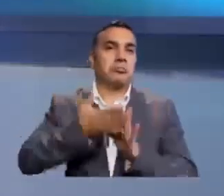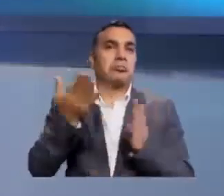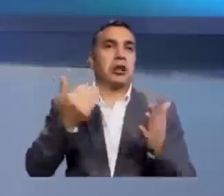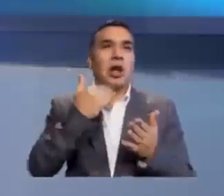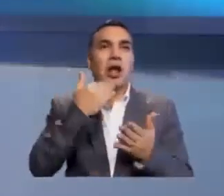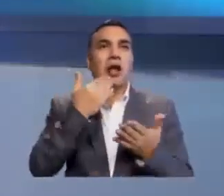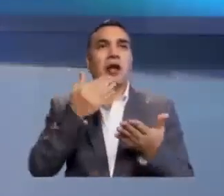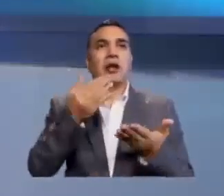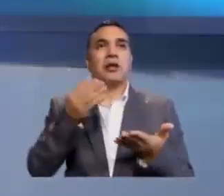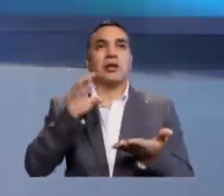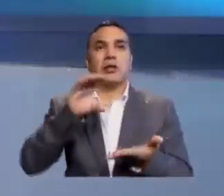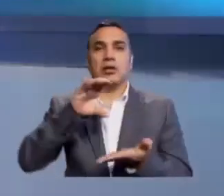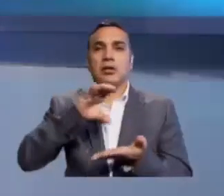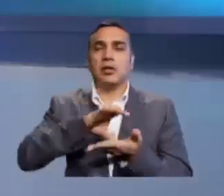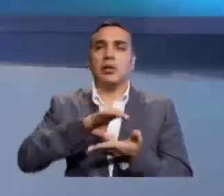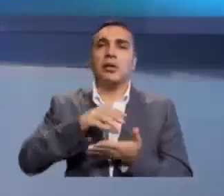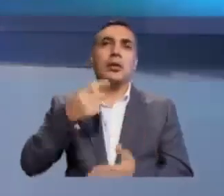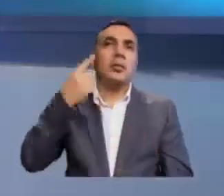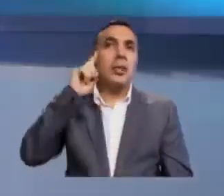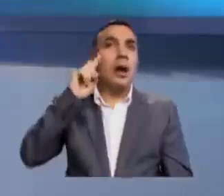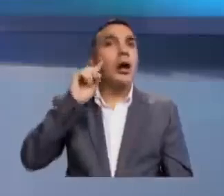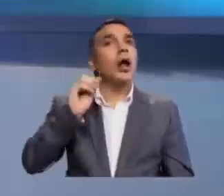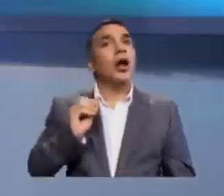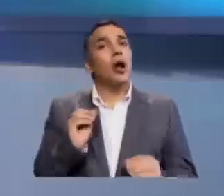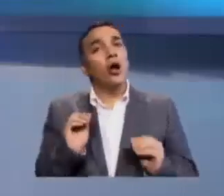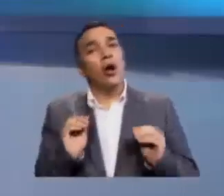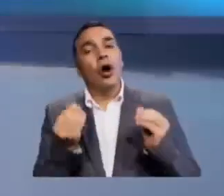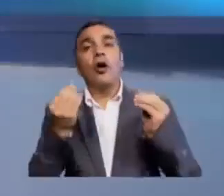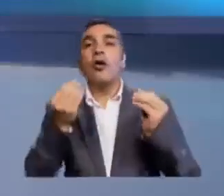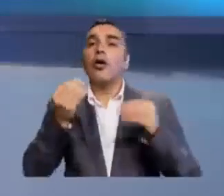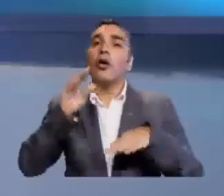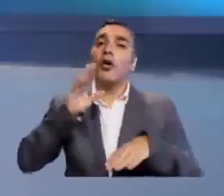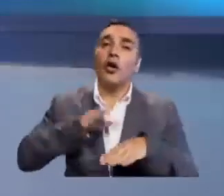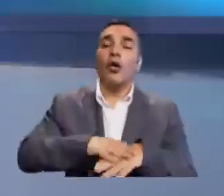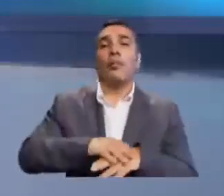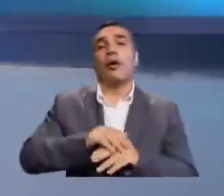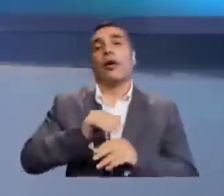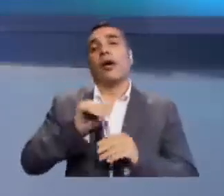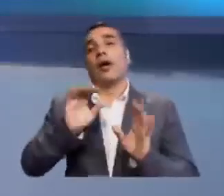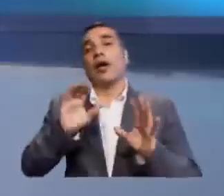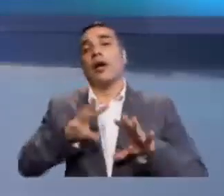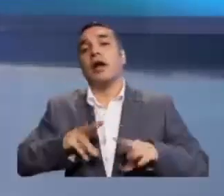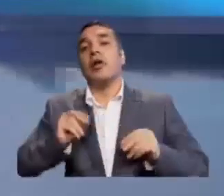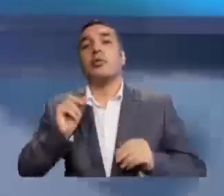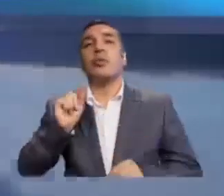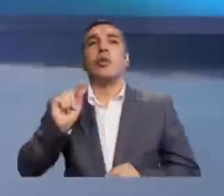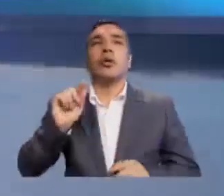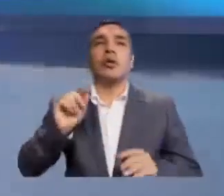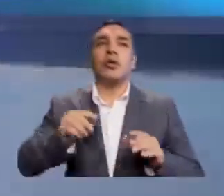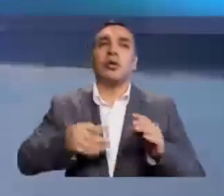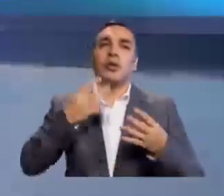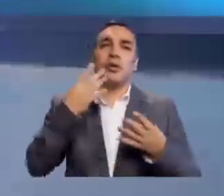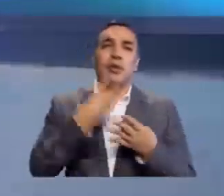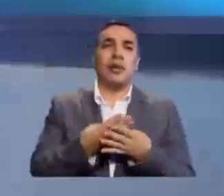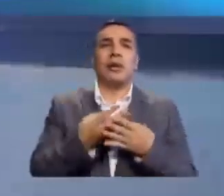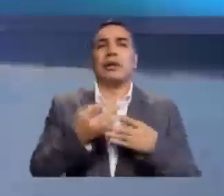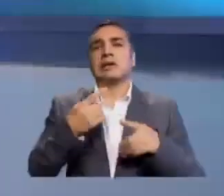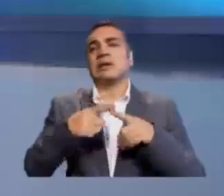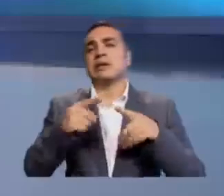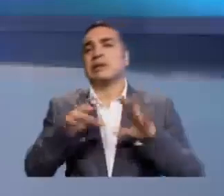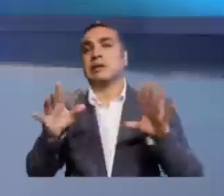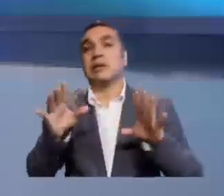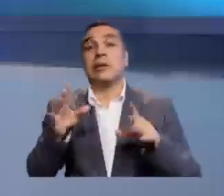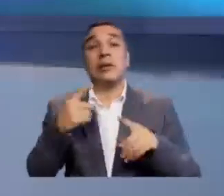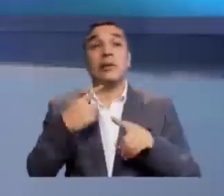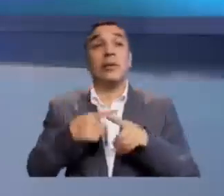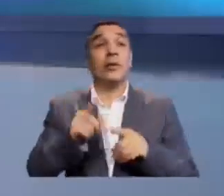algún centro para adolescentes infractores. Así se les llama, ¿no? A la correccional. Y